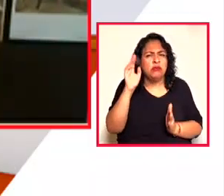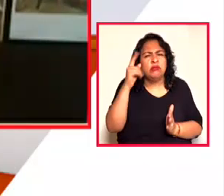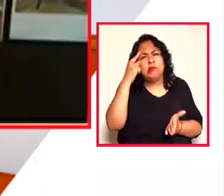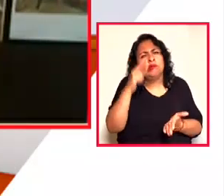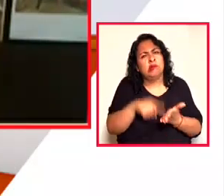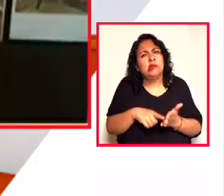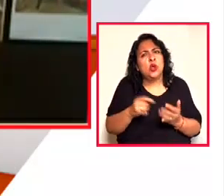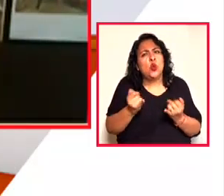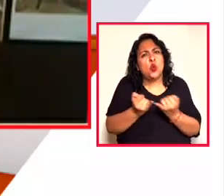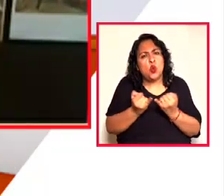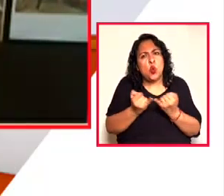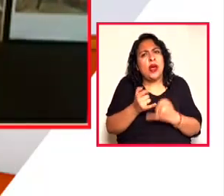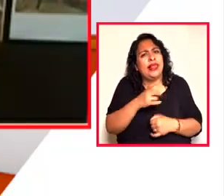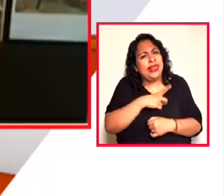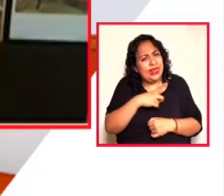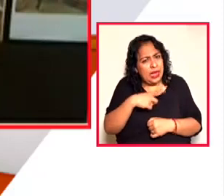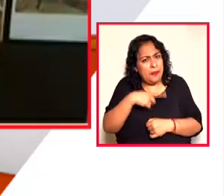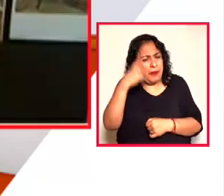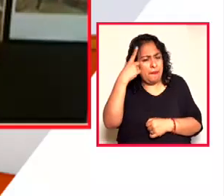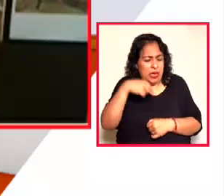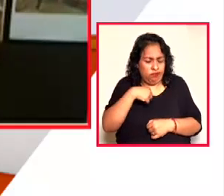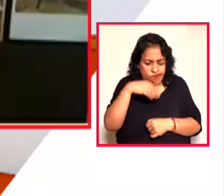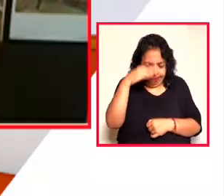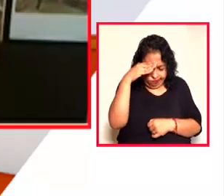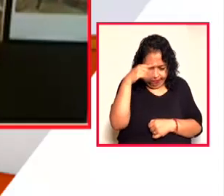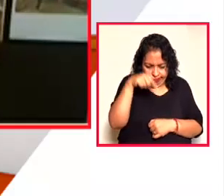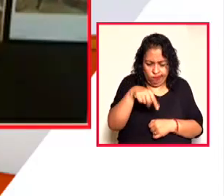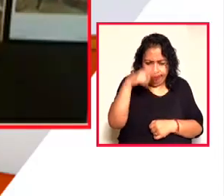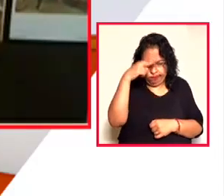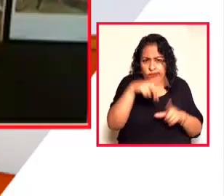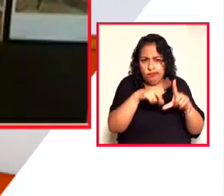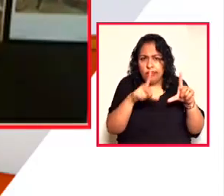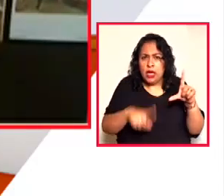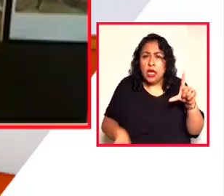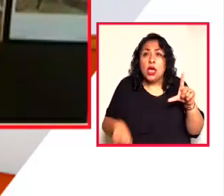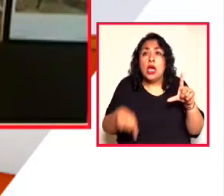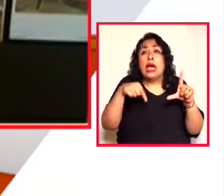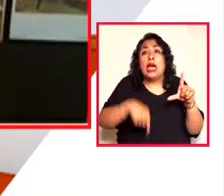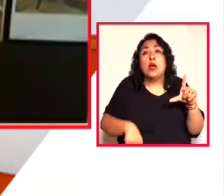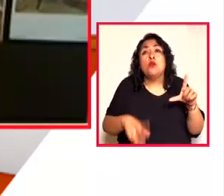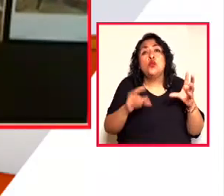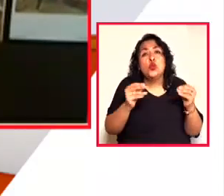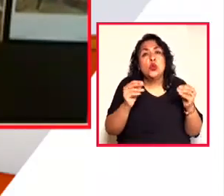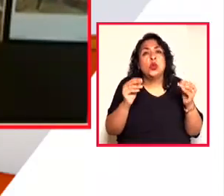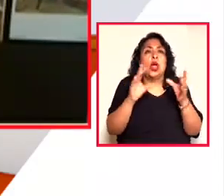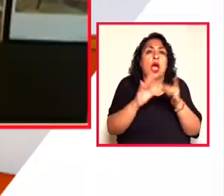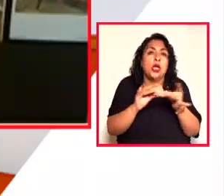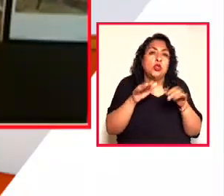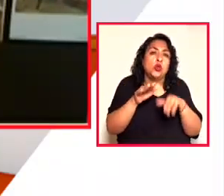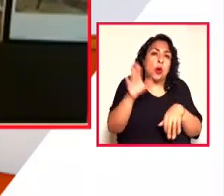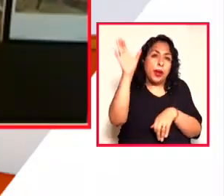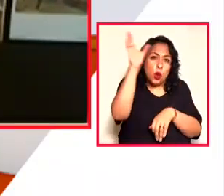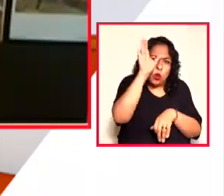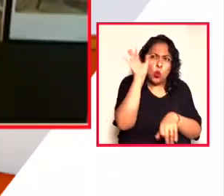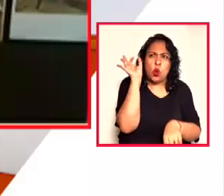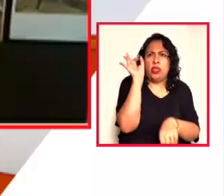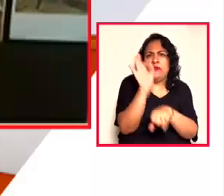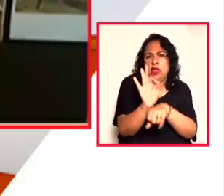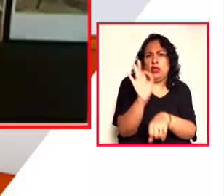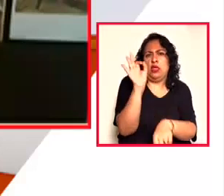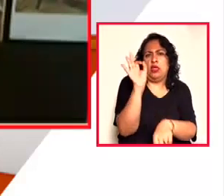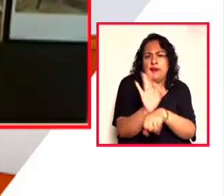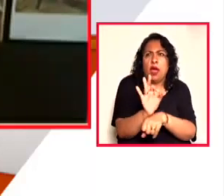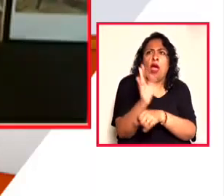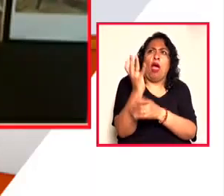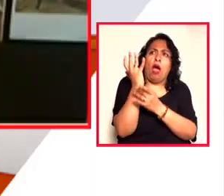que debería ser para la reflexión en nuestro país. Aquí en México hablamos mucho de cultura, la defendemos mucho, la citamos